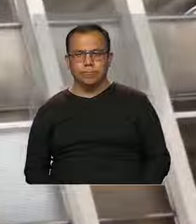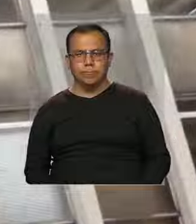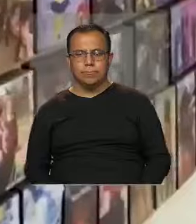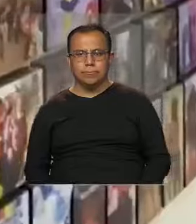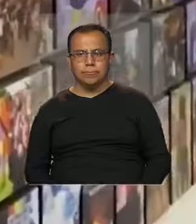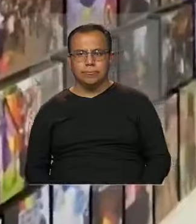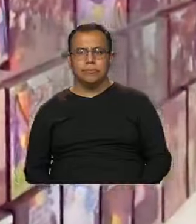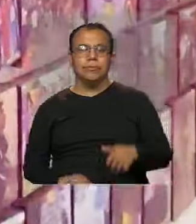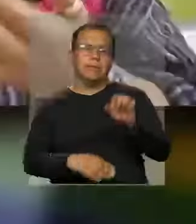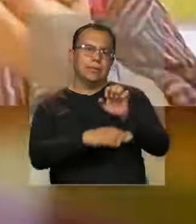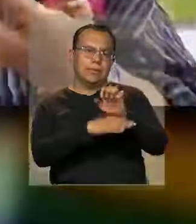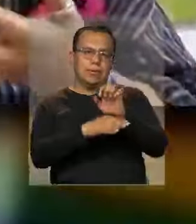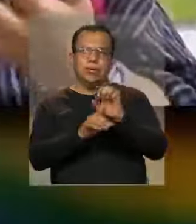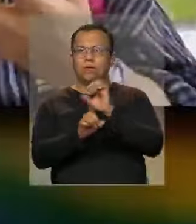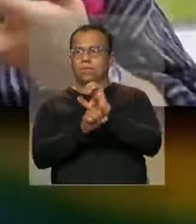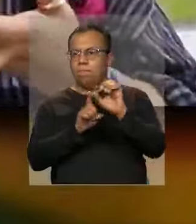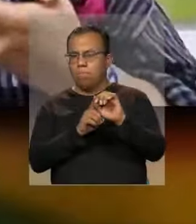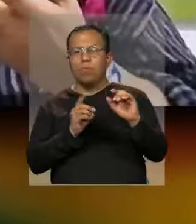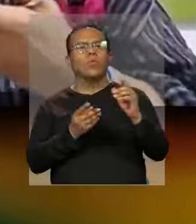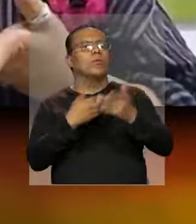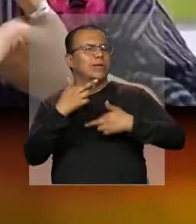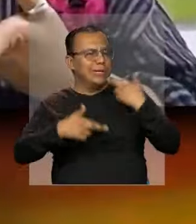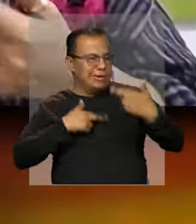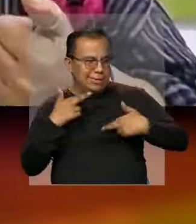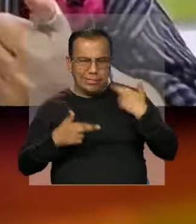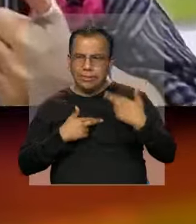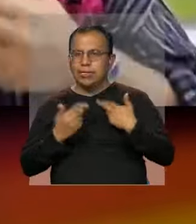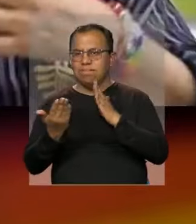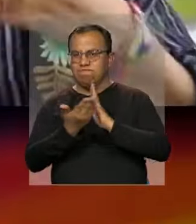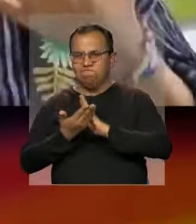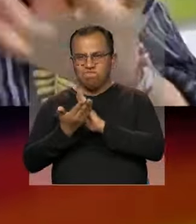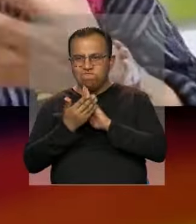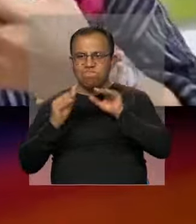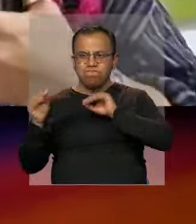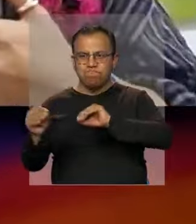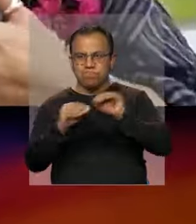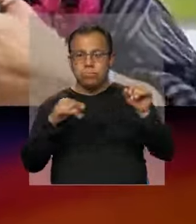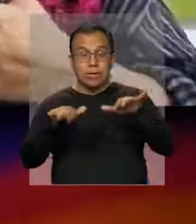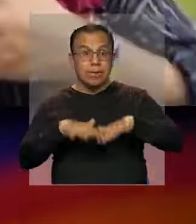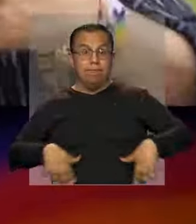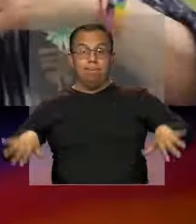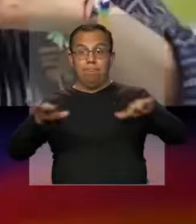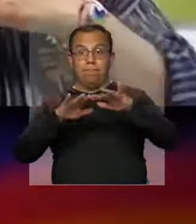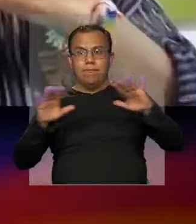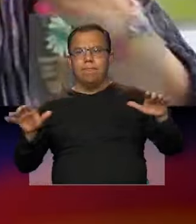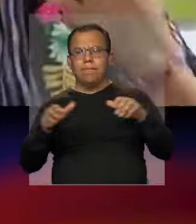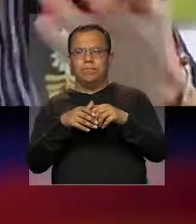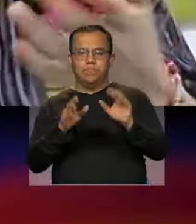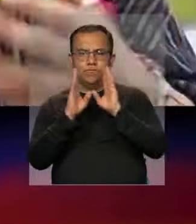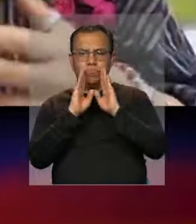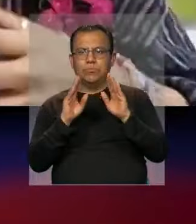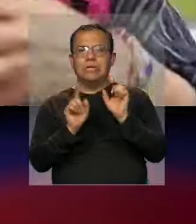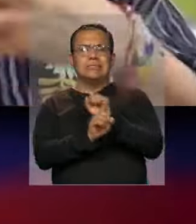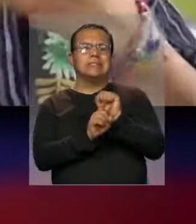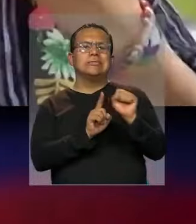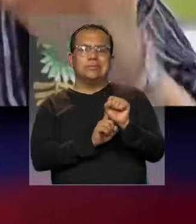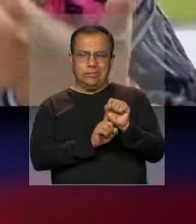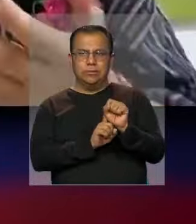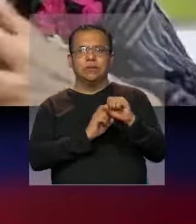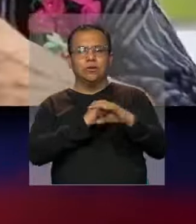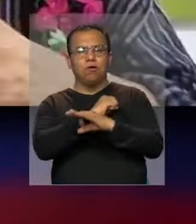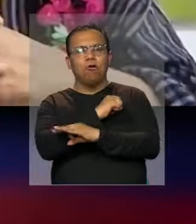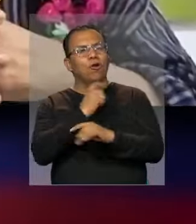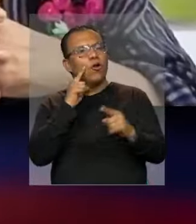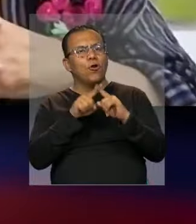Tenemos actividades culturales, artísticas, recreativas, educativas, tenemos espacios de atención psicosocial, tenemos espacios